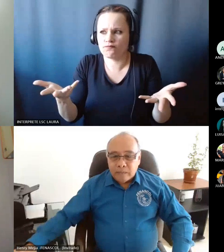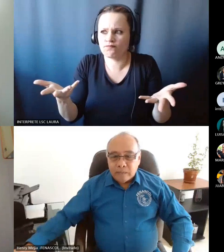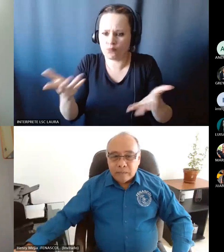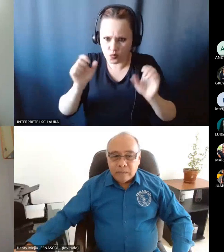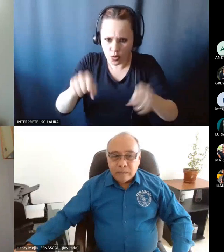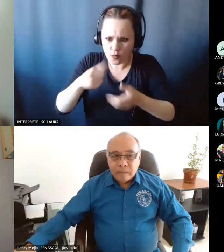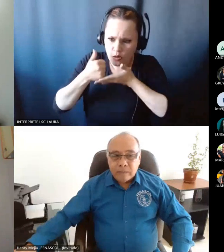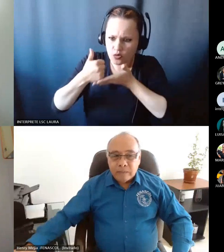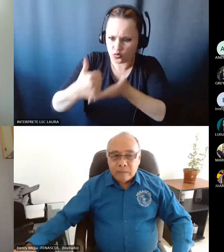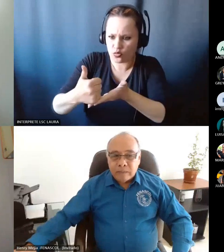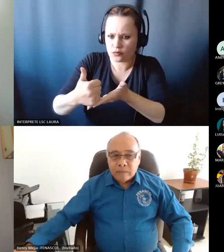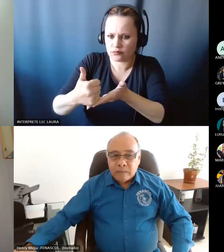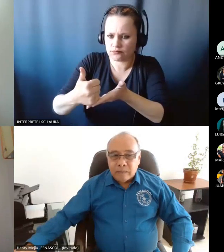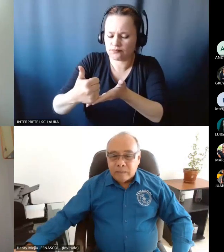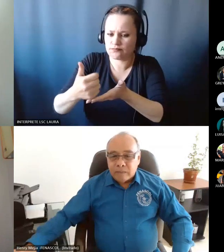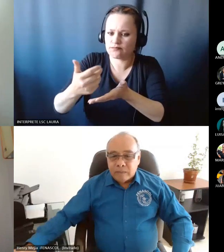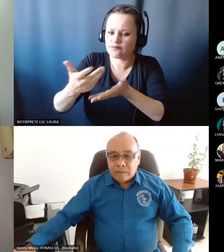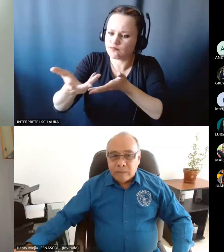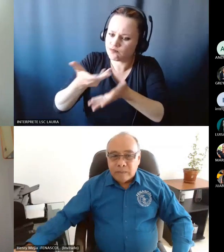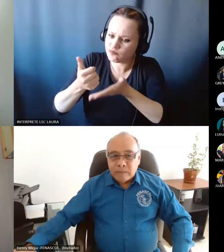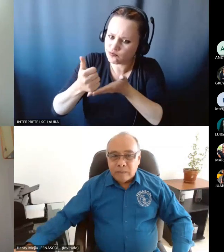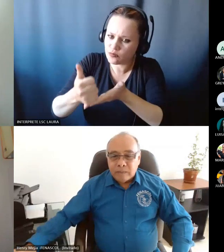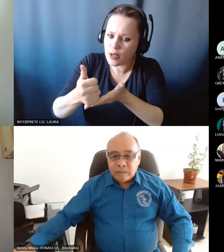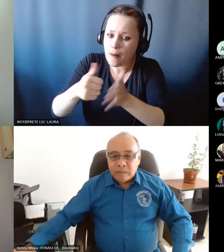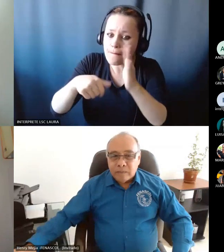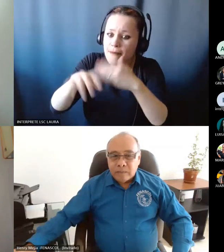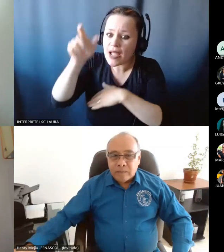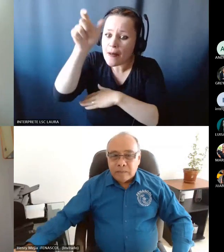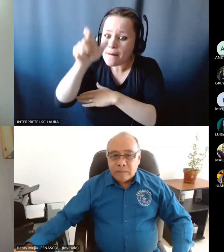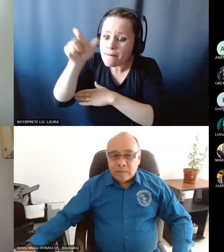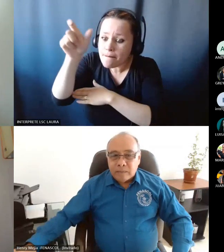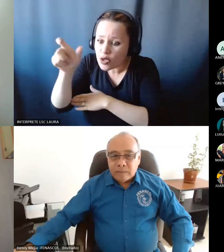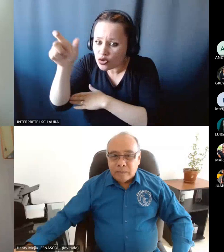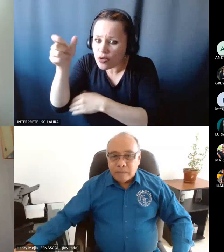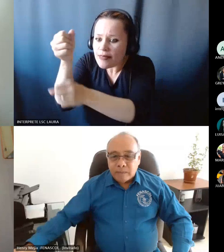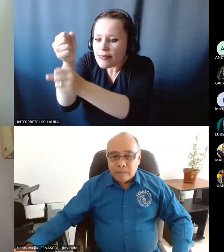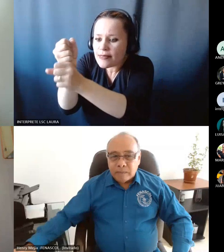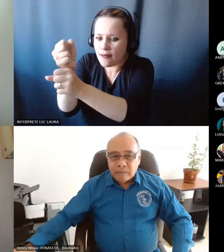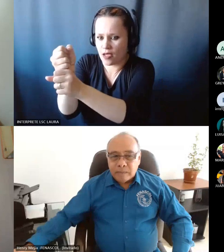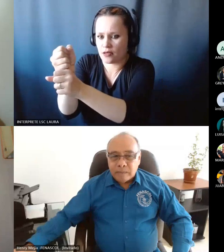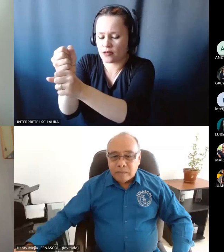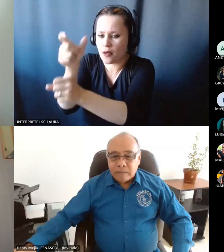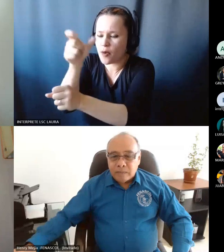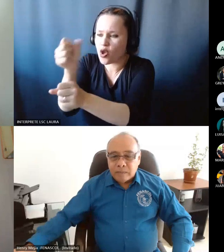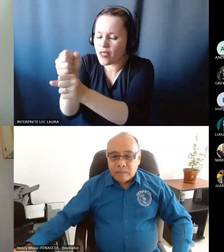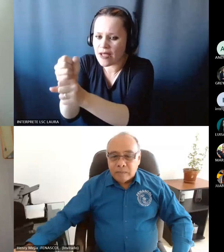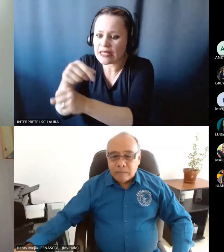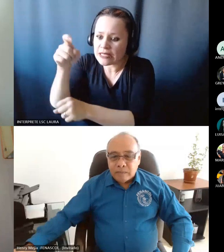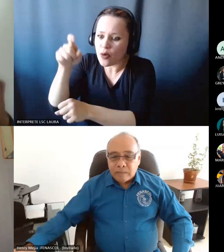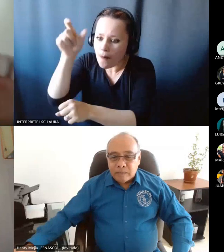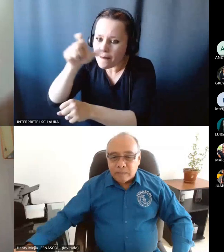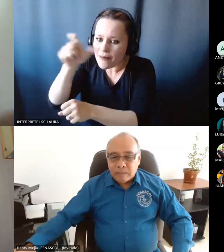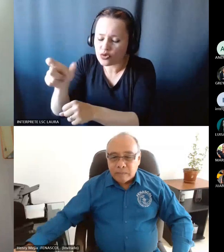colaborar para impulsar a que más personas trabajen en empresas en grandes empresas Cómo todos